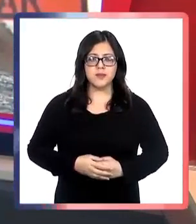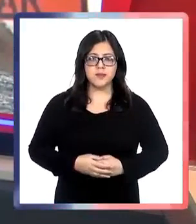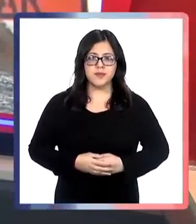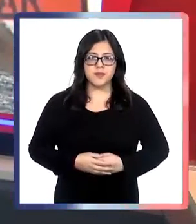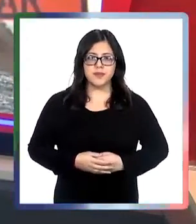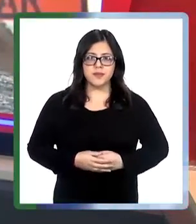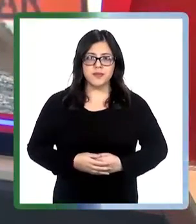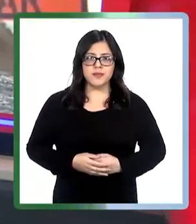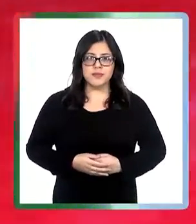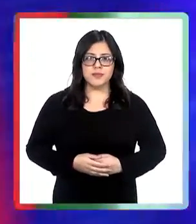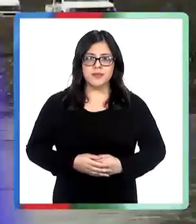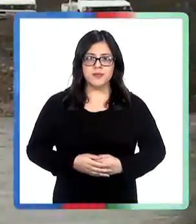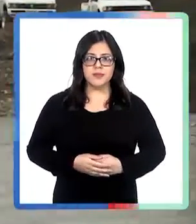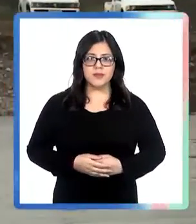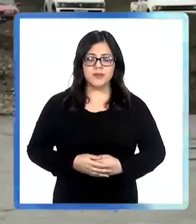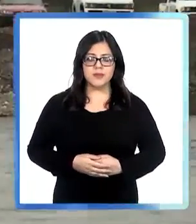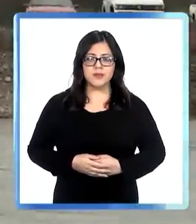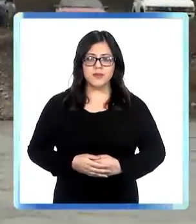cuenta más.